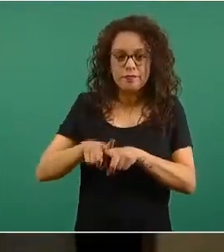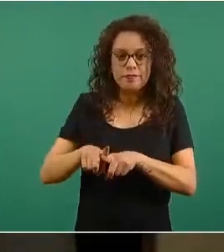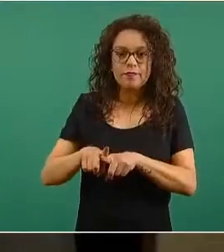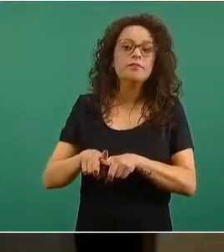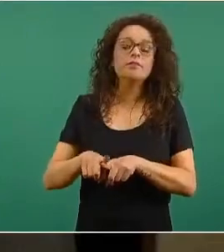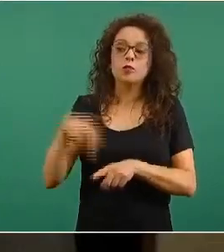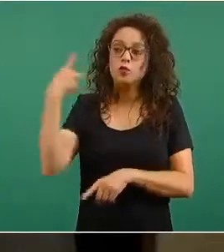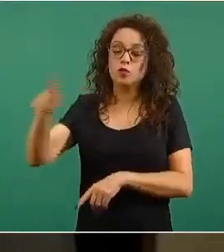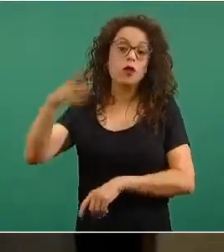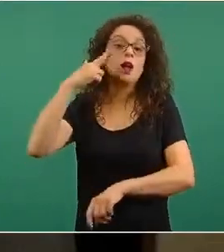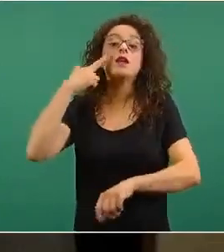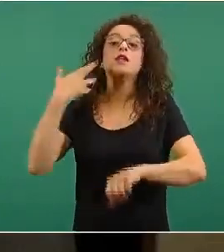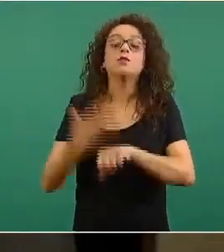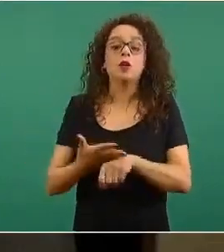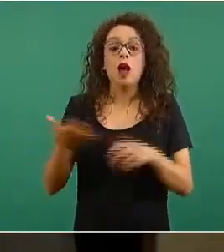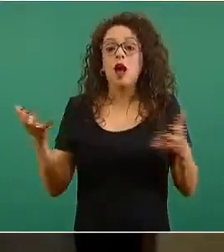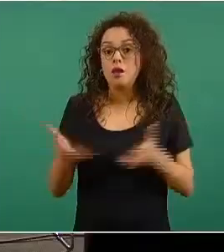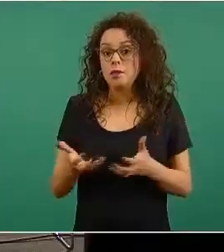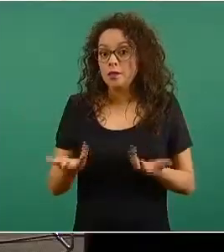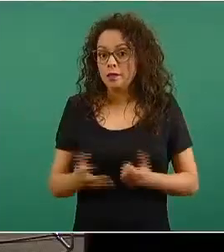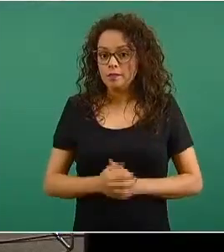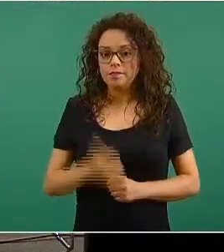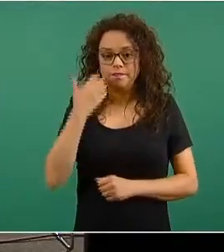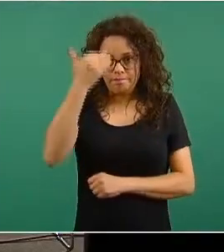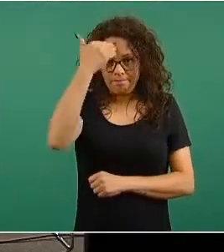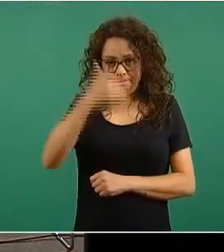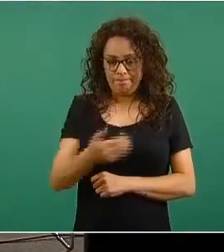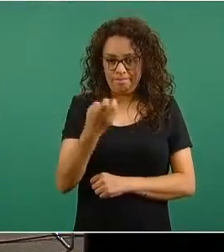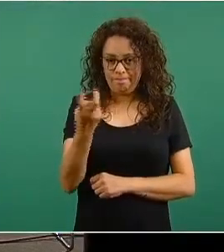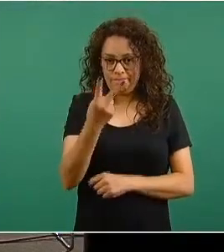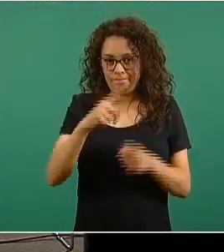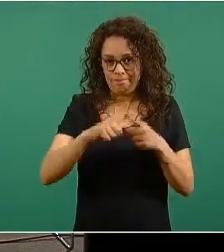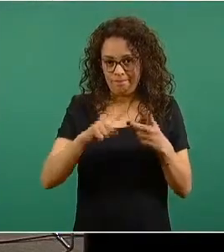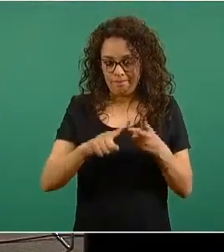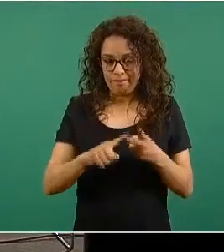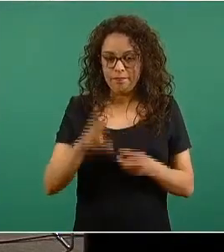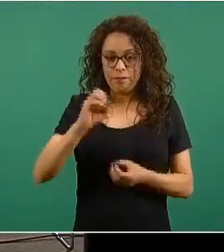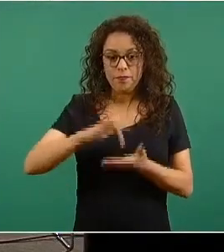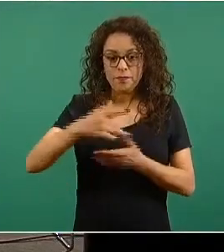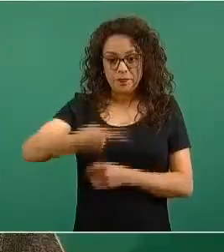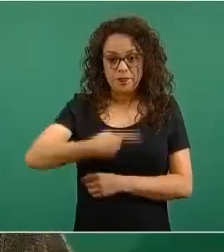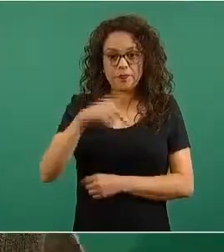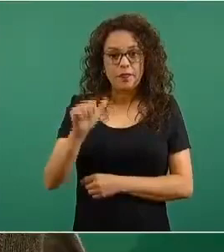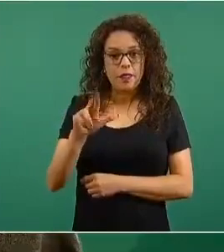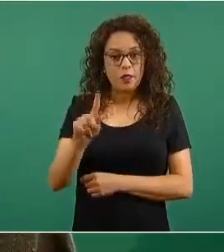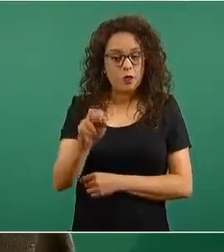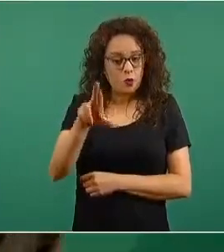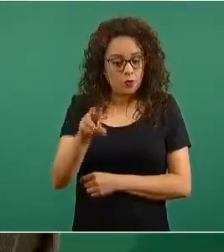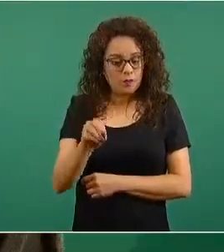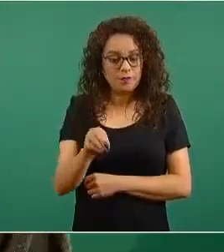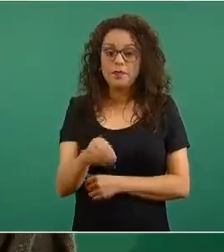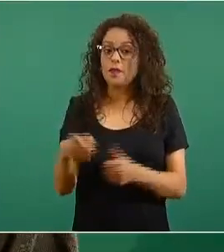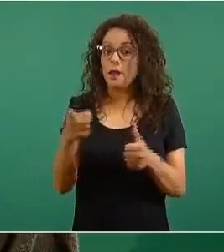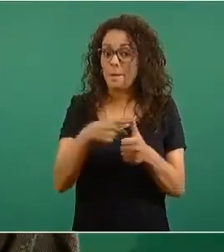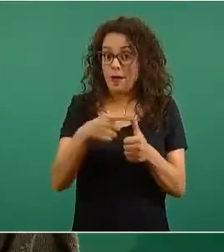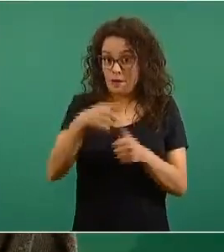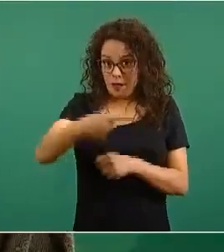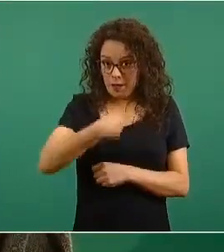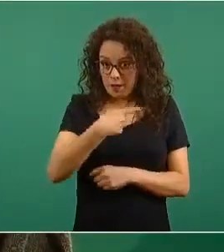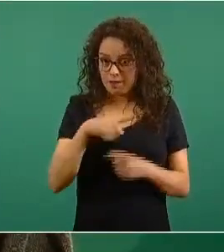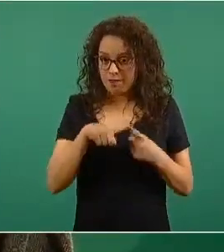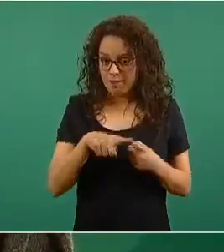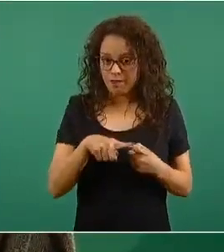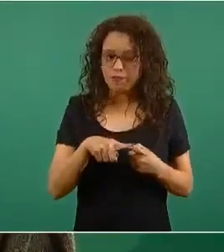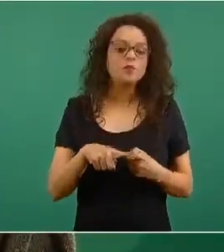esta responsabilidad o tomen esta iniciativa. Muchas gracias por las preguntas, Arturo. Sobre la primera, hoy